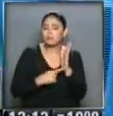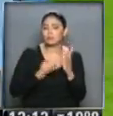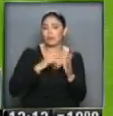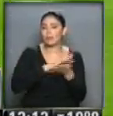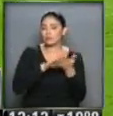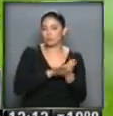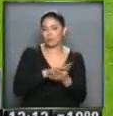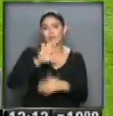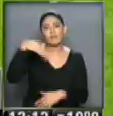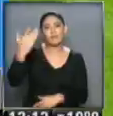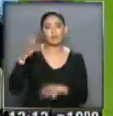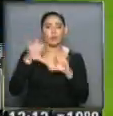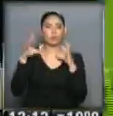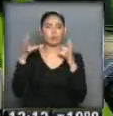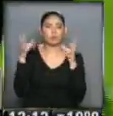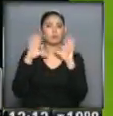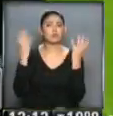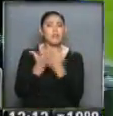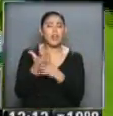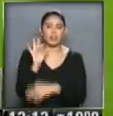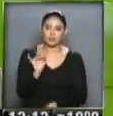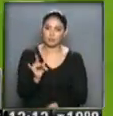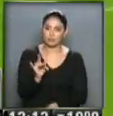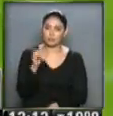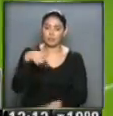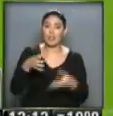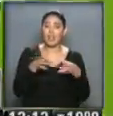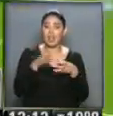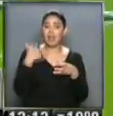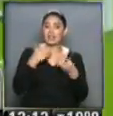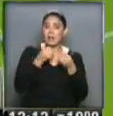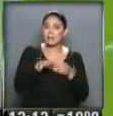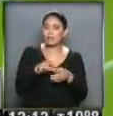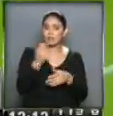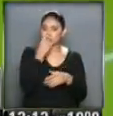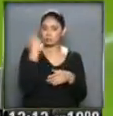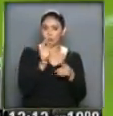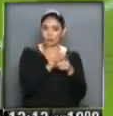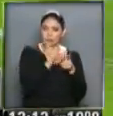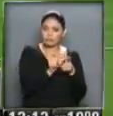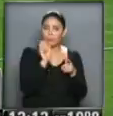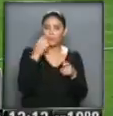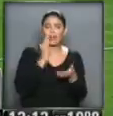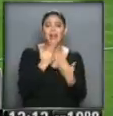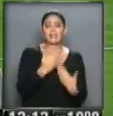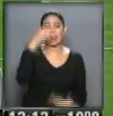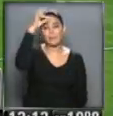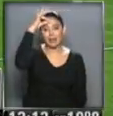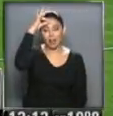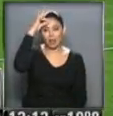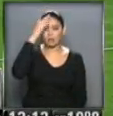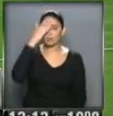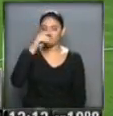Mundial durísimo. Y encima Argentina comenzaba de temprano ganando con este penal de Agüero, pero después iba a venir